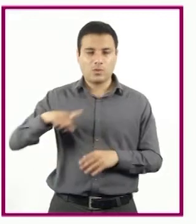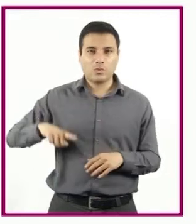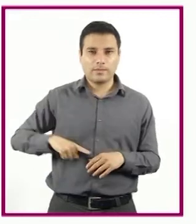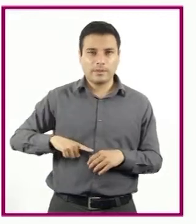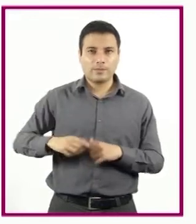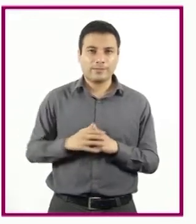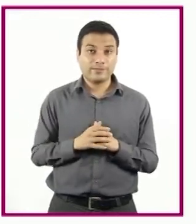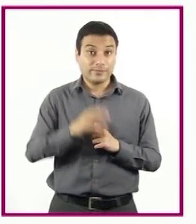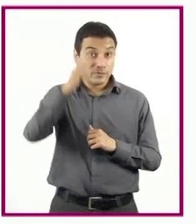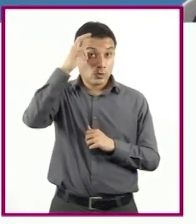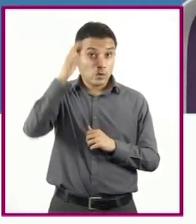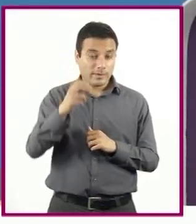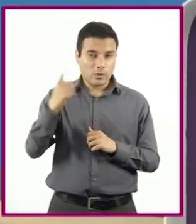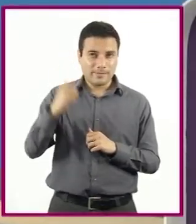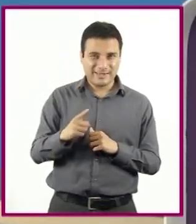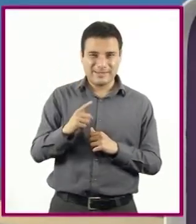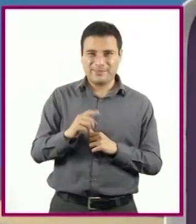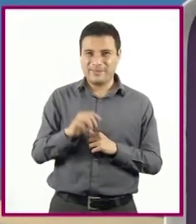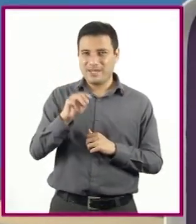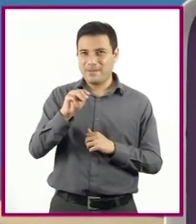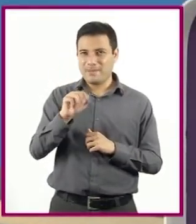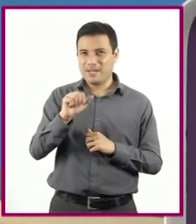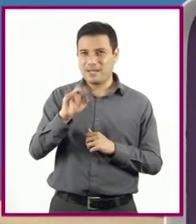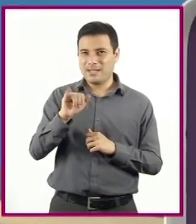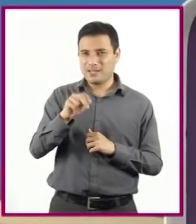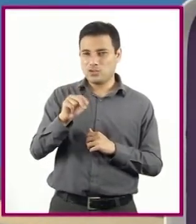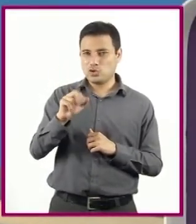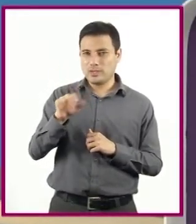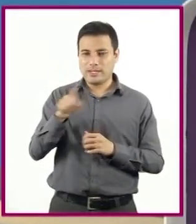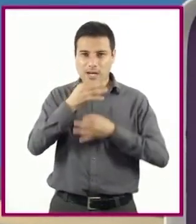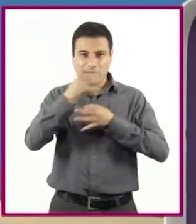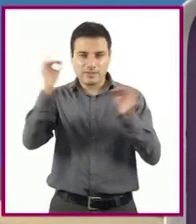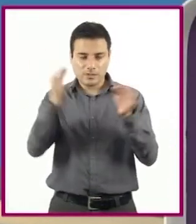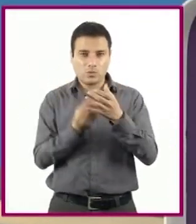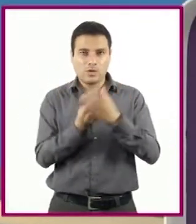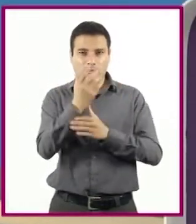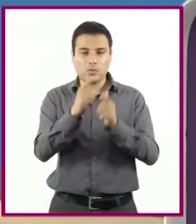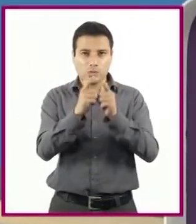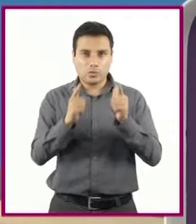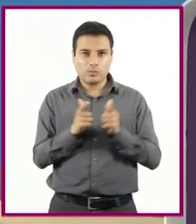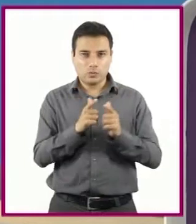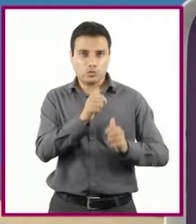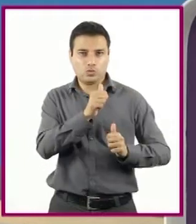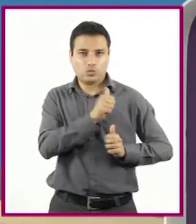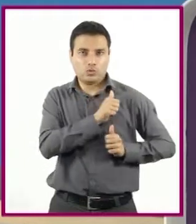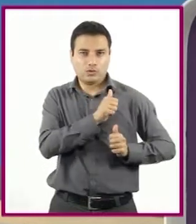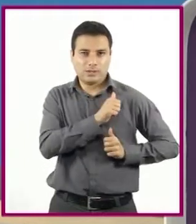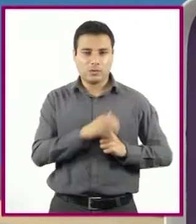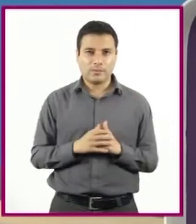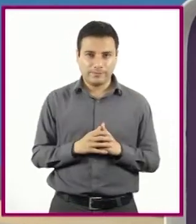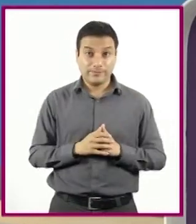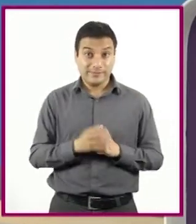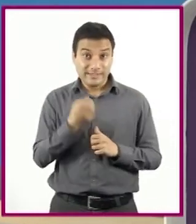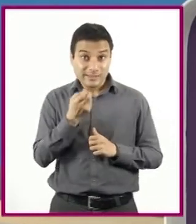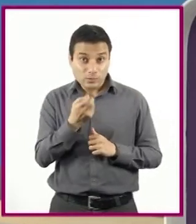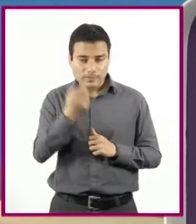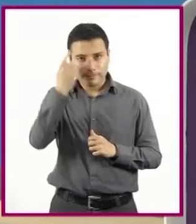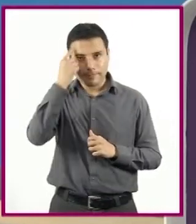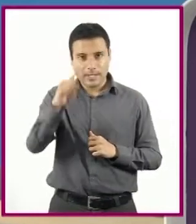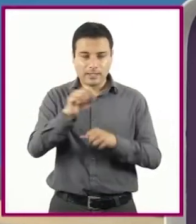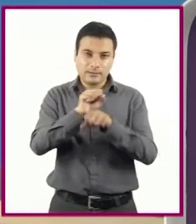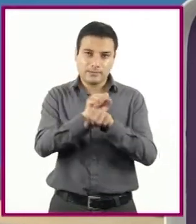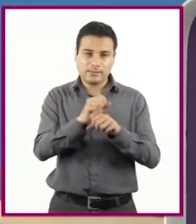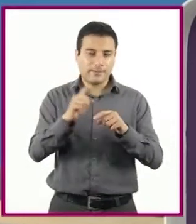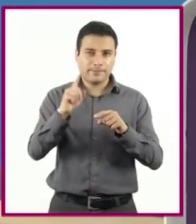el intendente José María Sorena promulgó el primer bando insurgente. En él se abolía la esclavitud y se declaraba